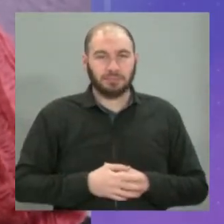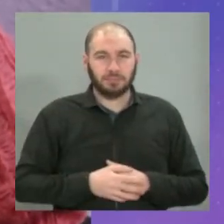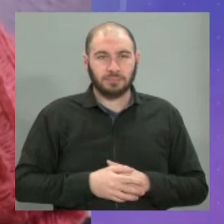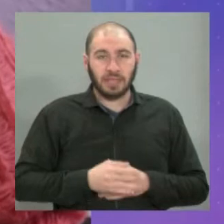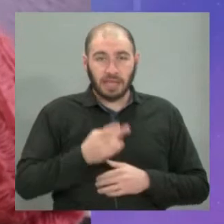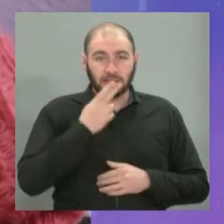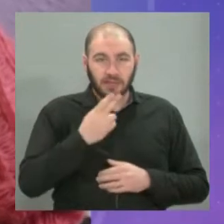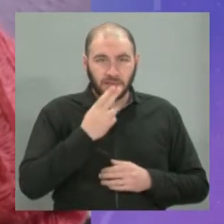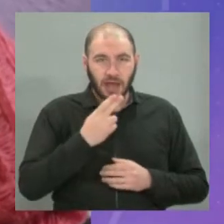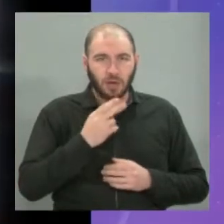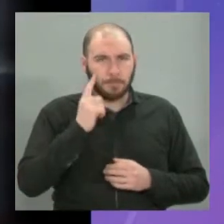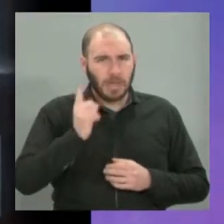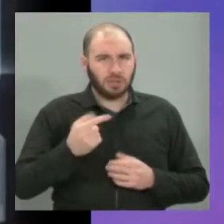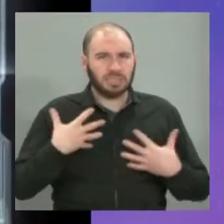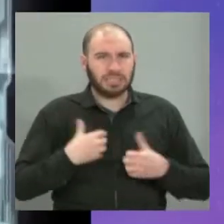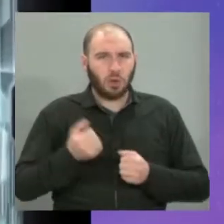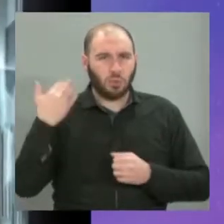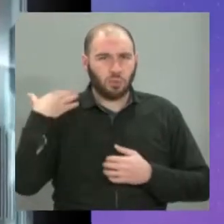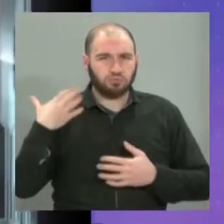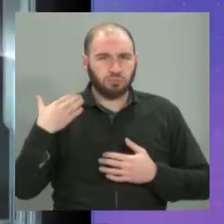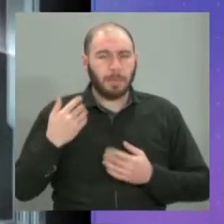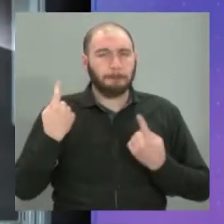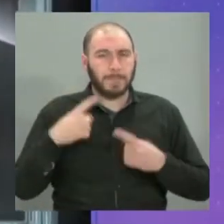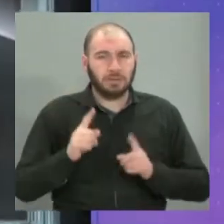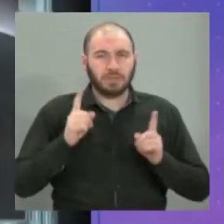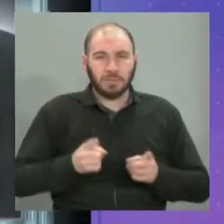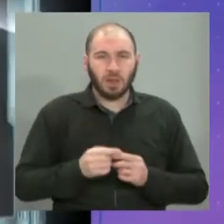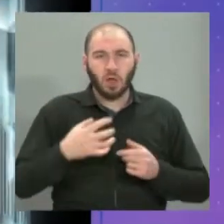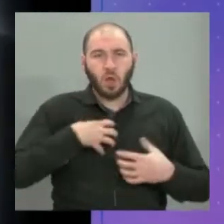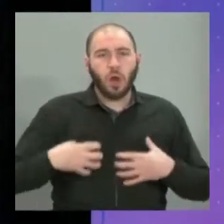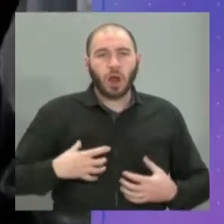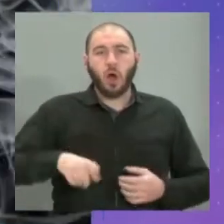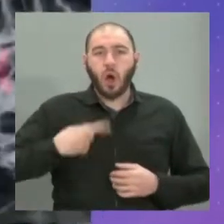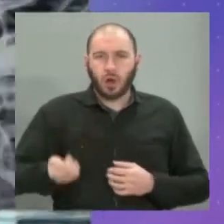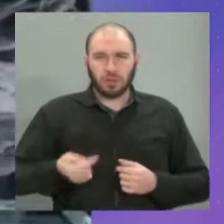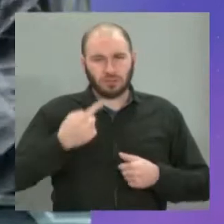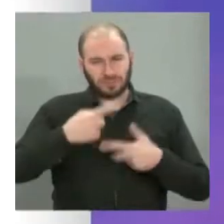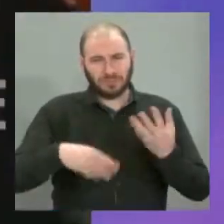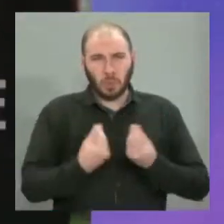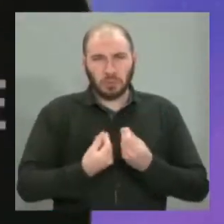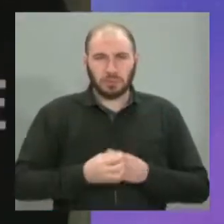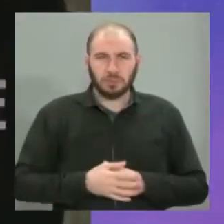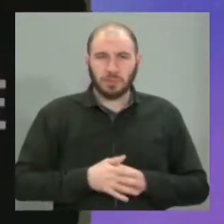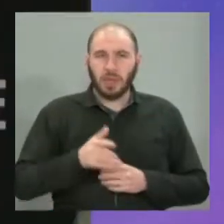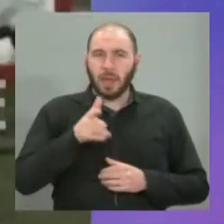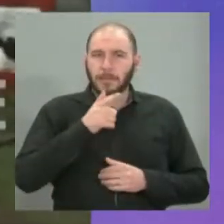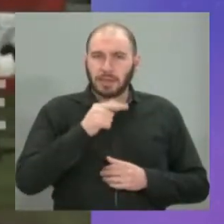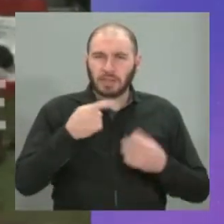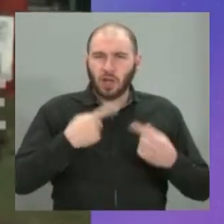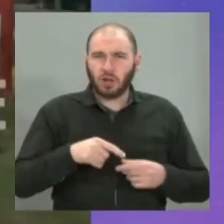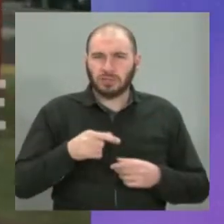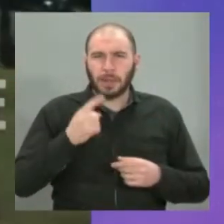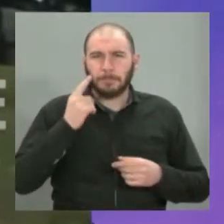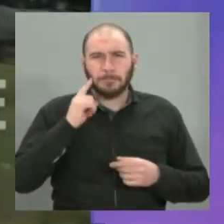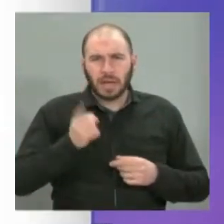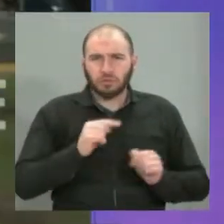el tabaco es muy riesgoso para la salud respiratoria, pero también para otros órganos, infinidad de órganos. Puede parecer algo muy